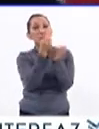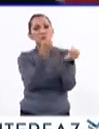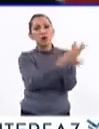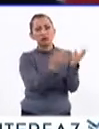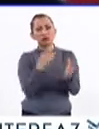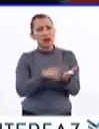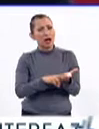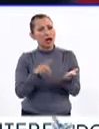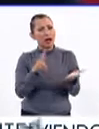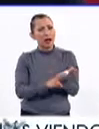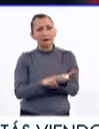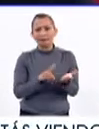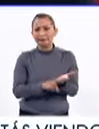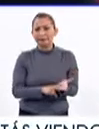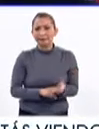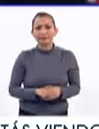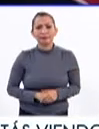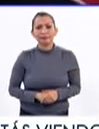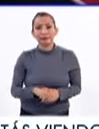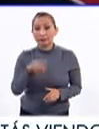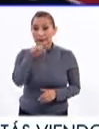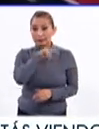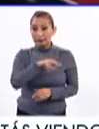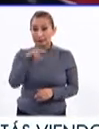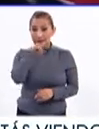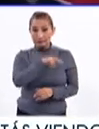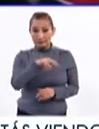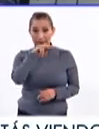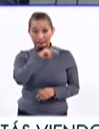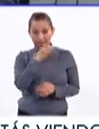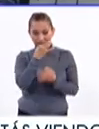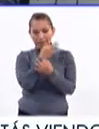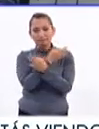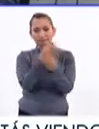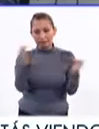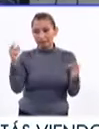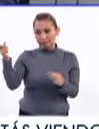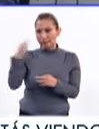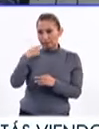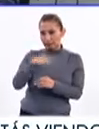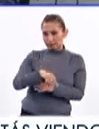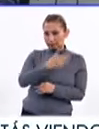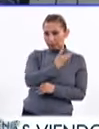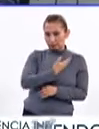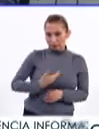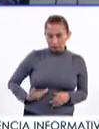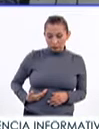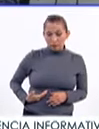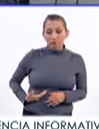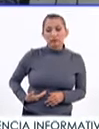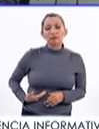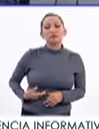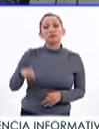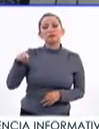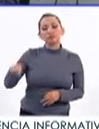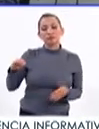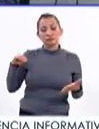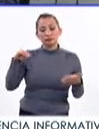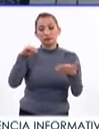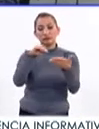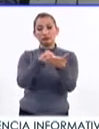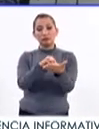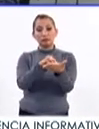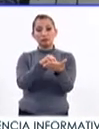muy significativas. Pronto daremos a conocer, por instrucciones del señor presidente, se